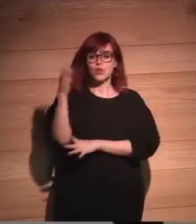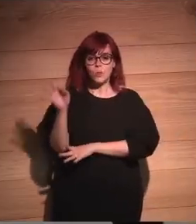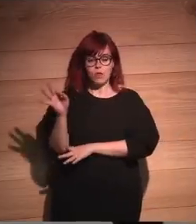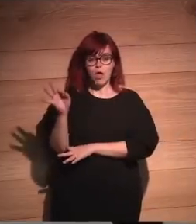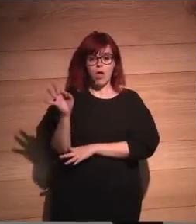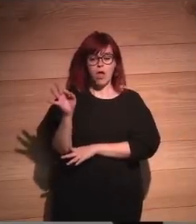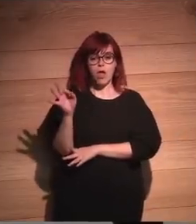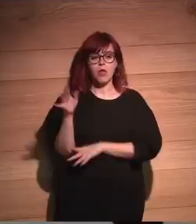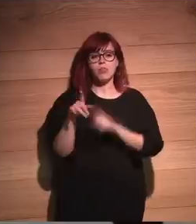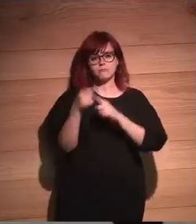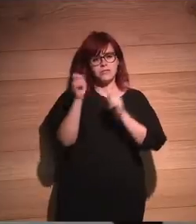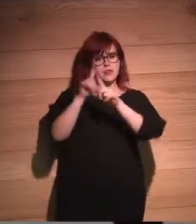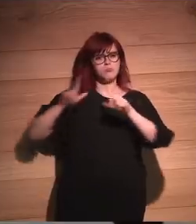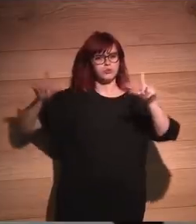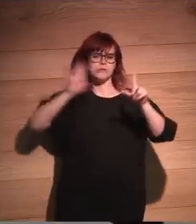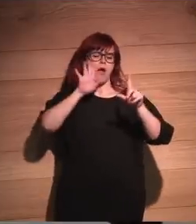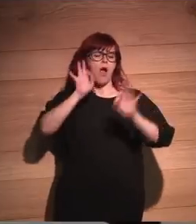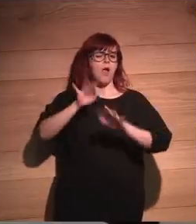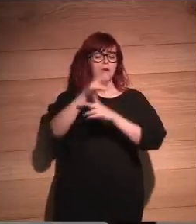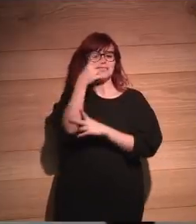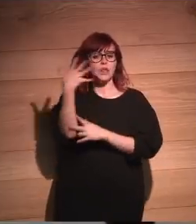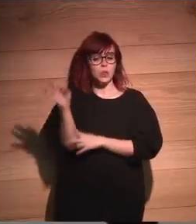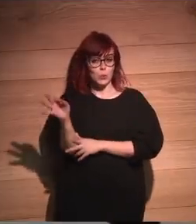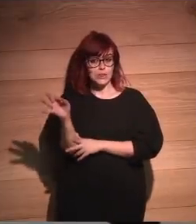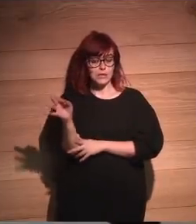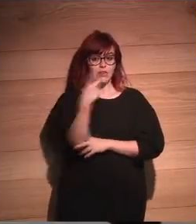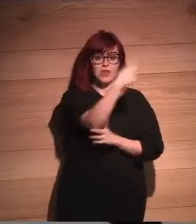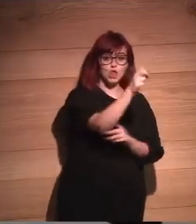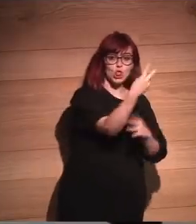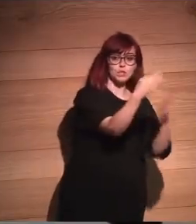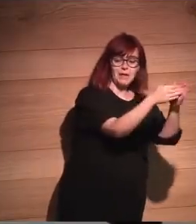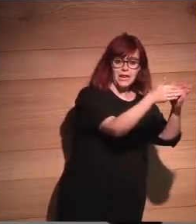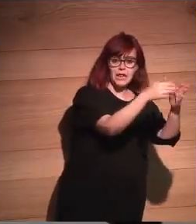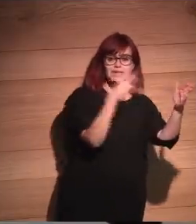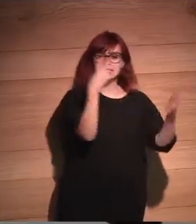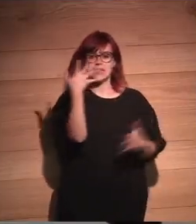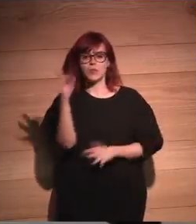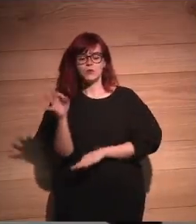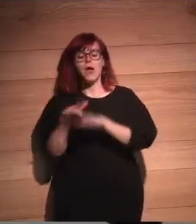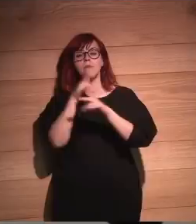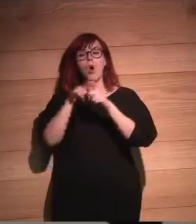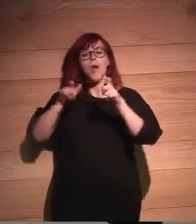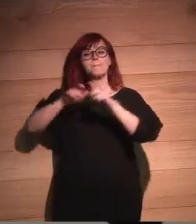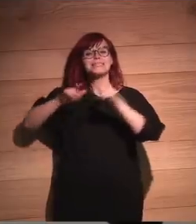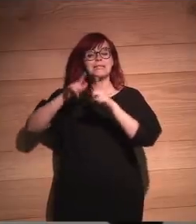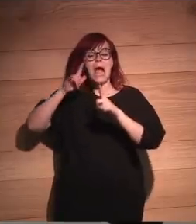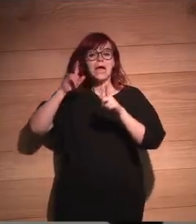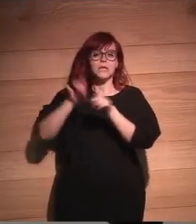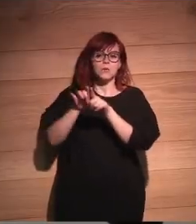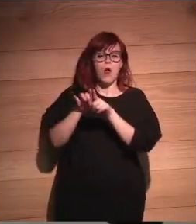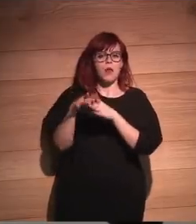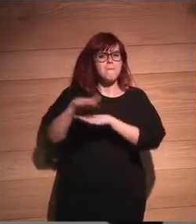750 aproximadamente, luego saldrá en una diapositiva, 750 fueron sobre operadores críticos, empresas que